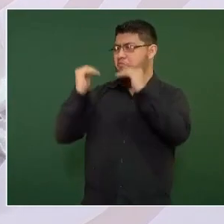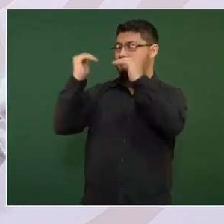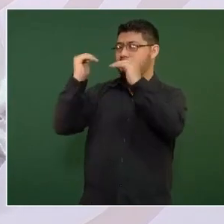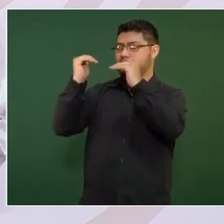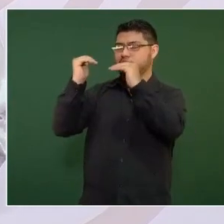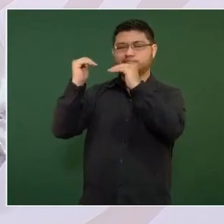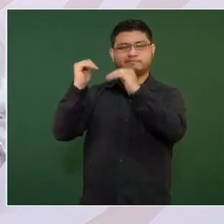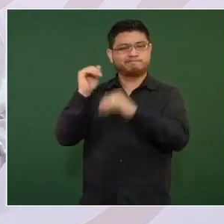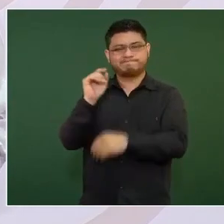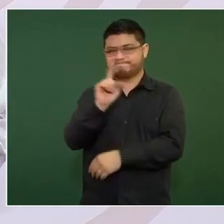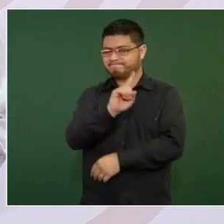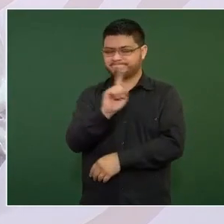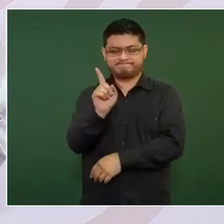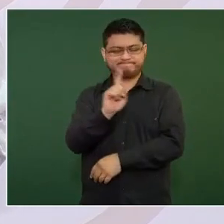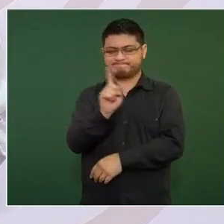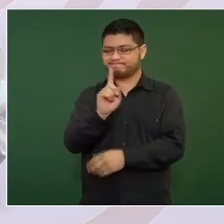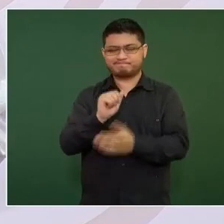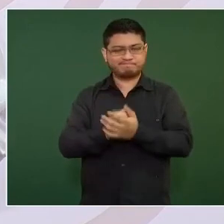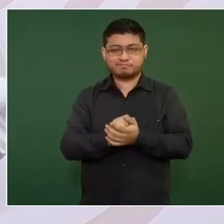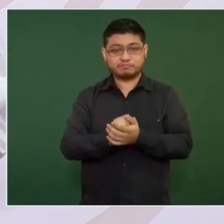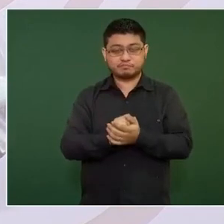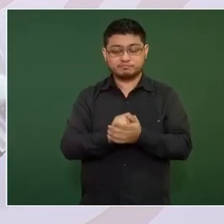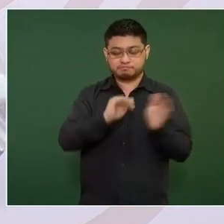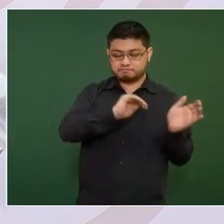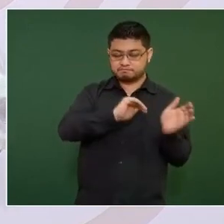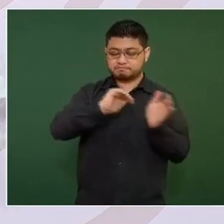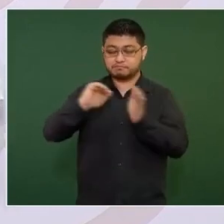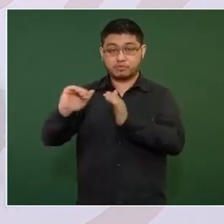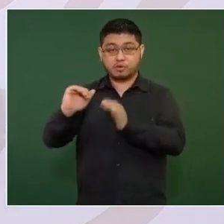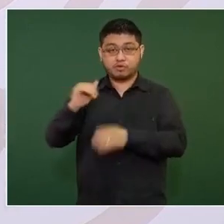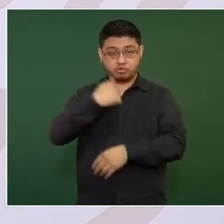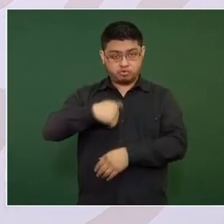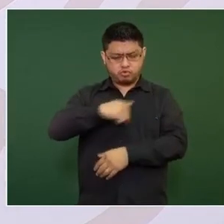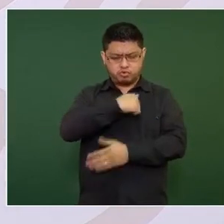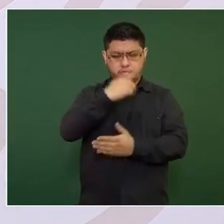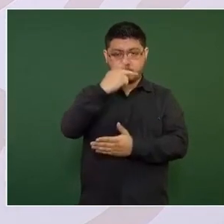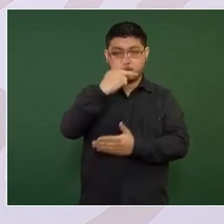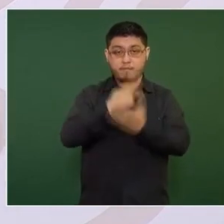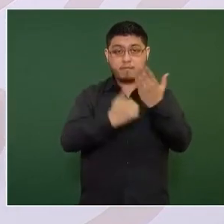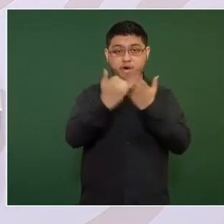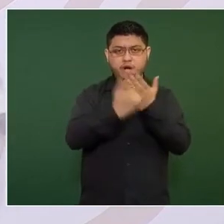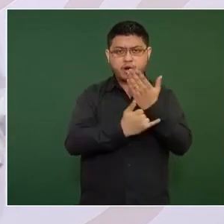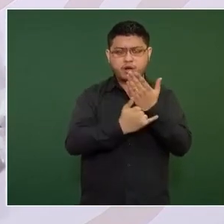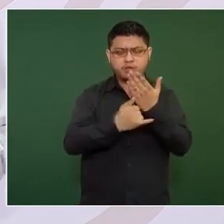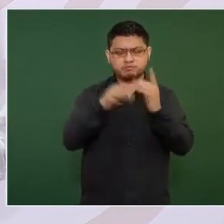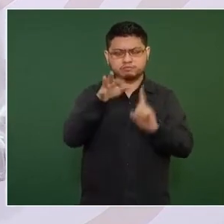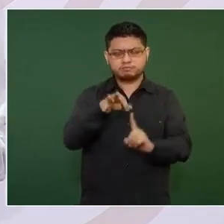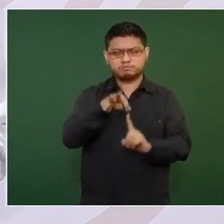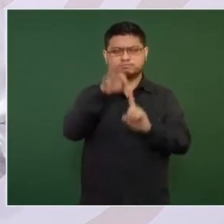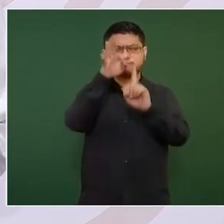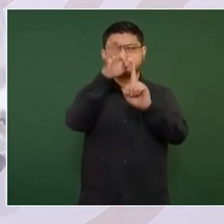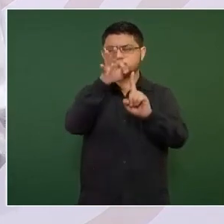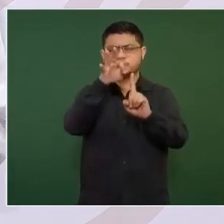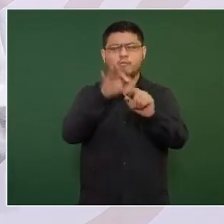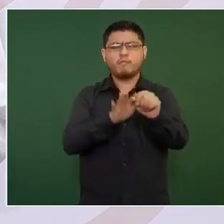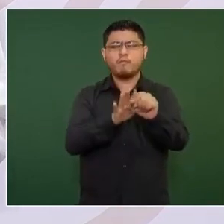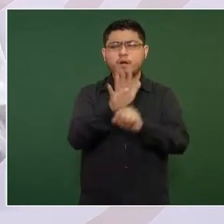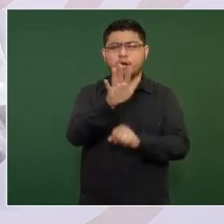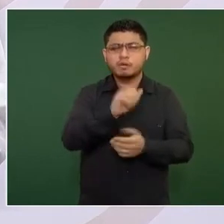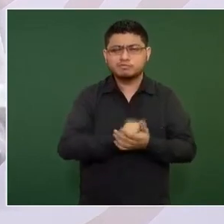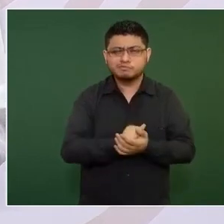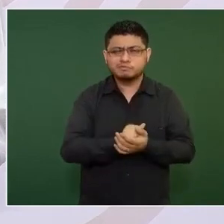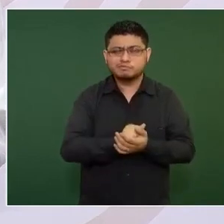Nuestro modelo o proyecto alternativo se sustenta precisamente en